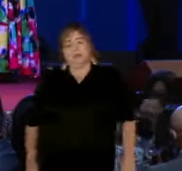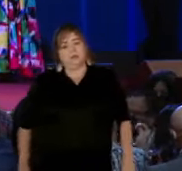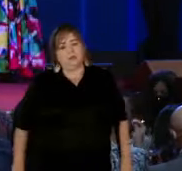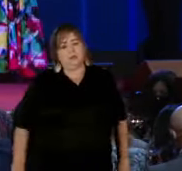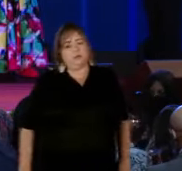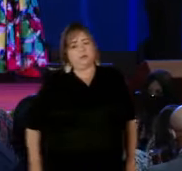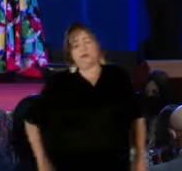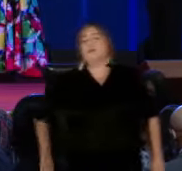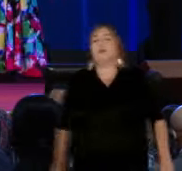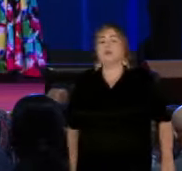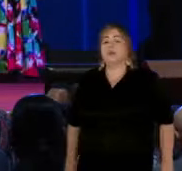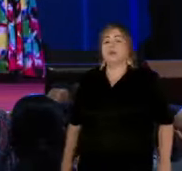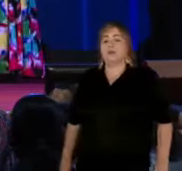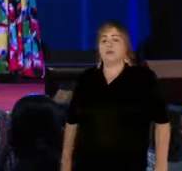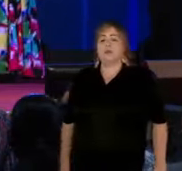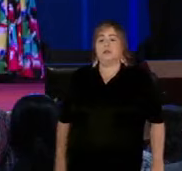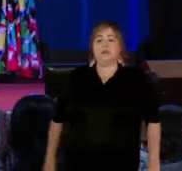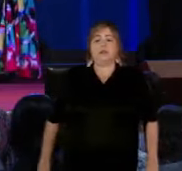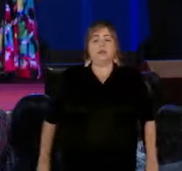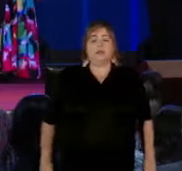Sí, tu esposa oró por ella.